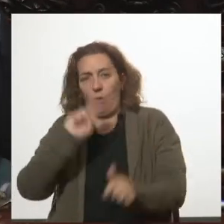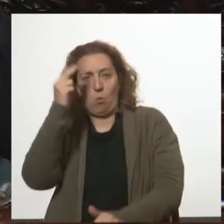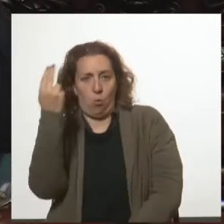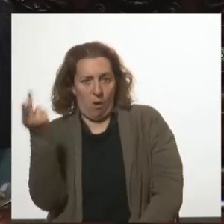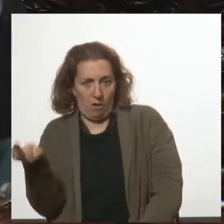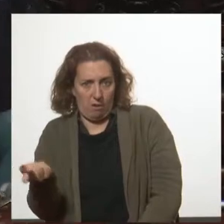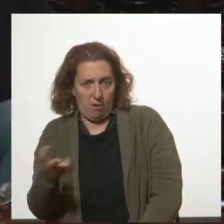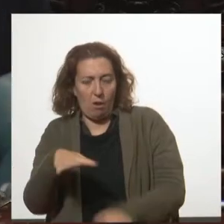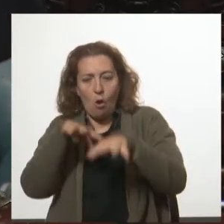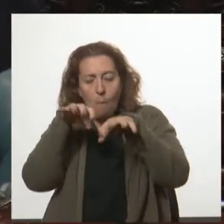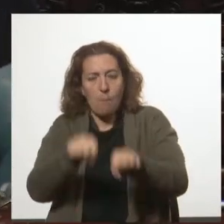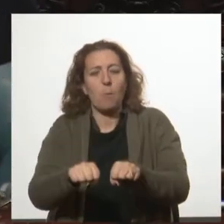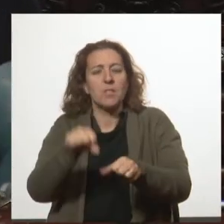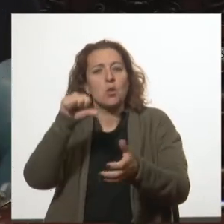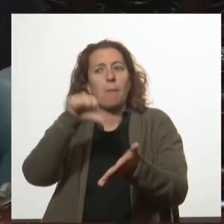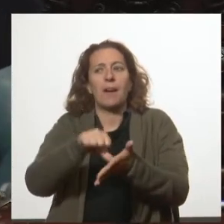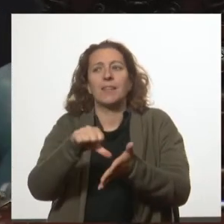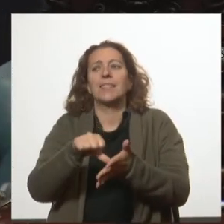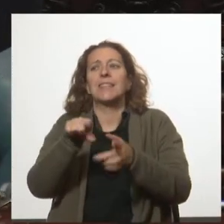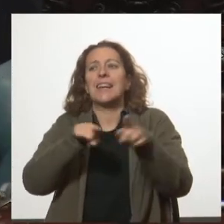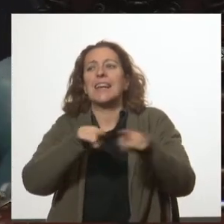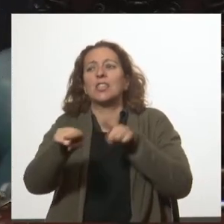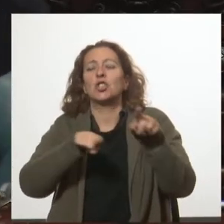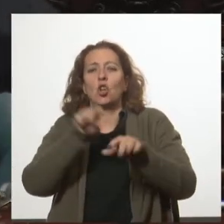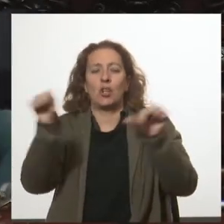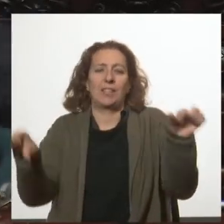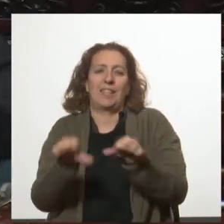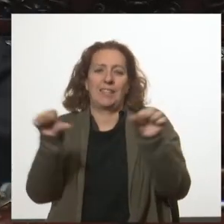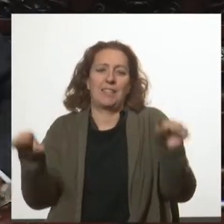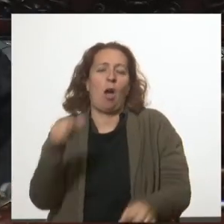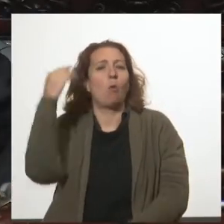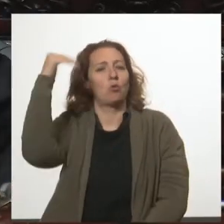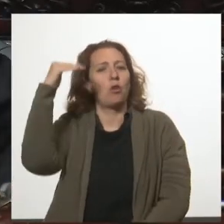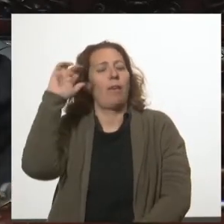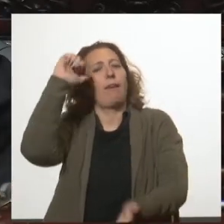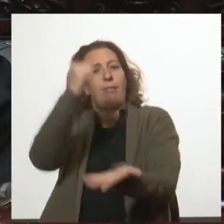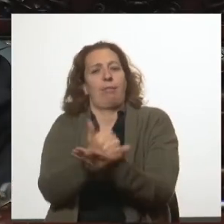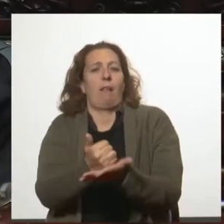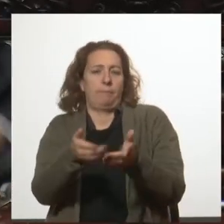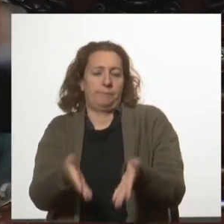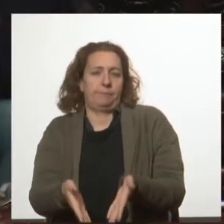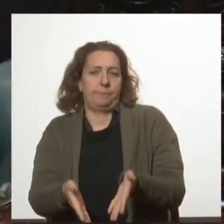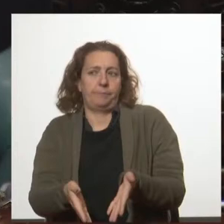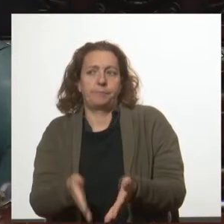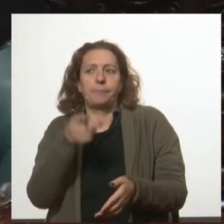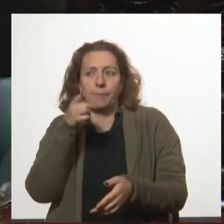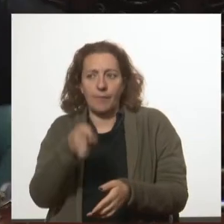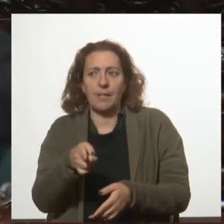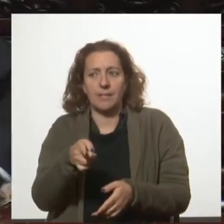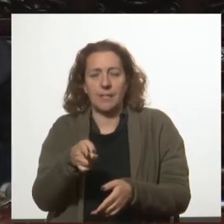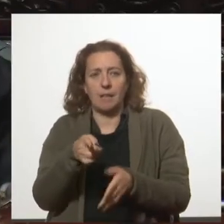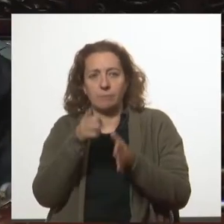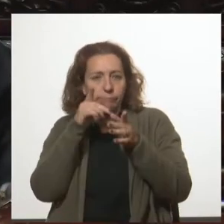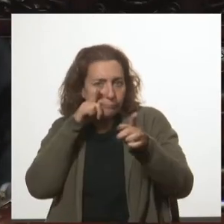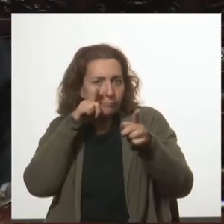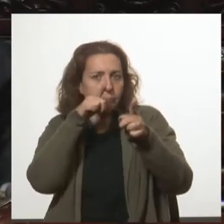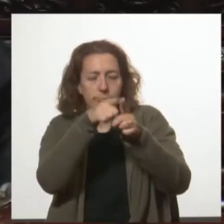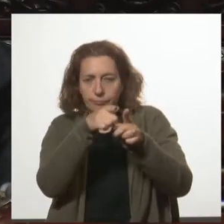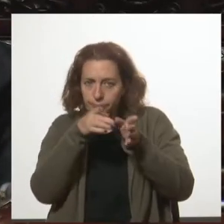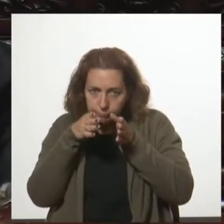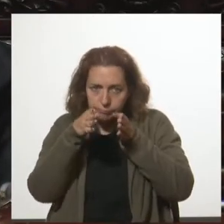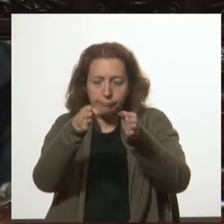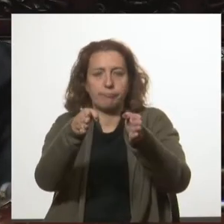está la gran gestión que están haciendo las autoridades que hoy están aquí presentes esa es la hoja de ruta de la